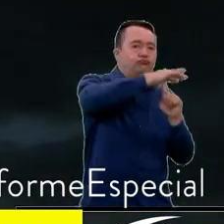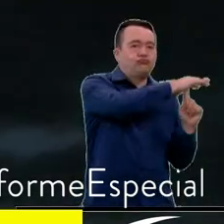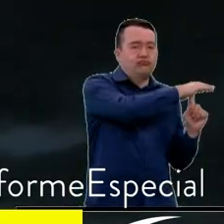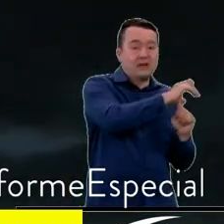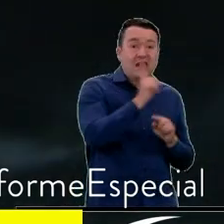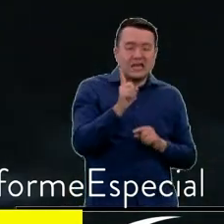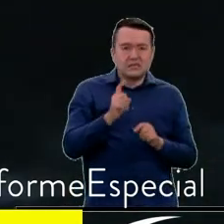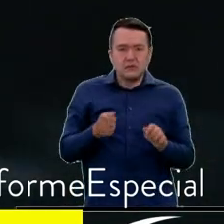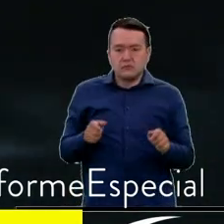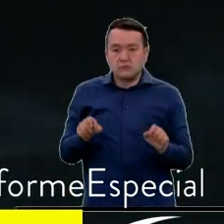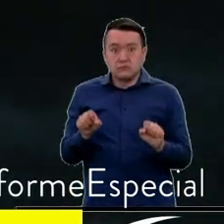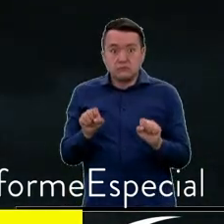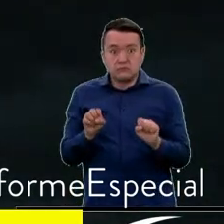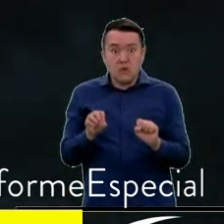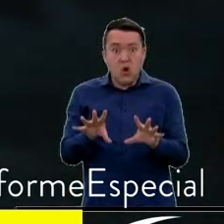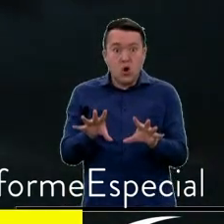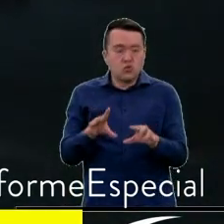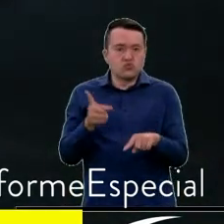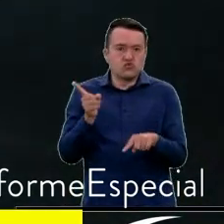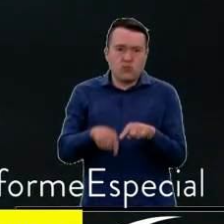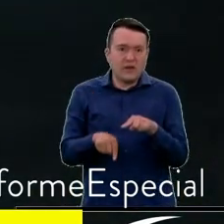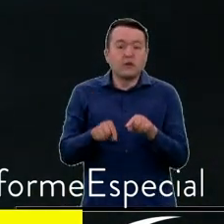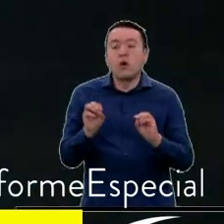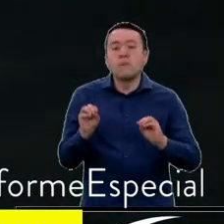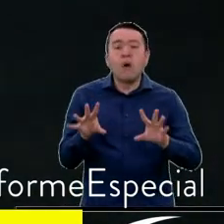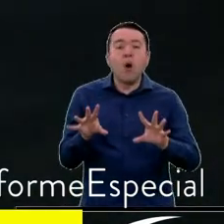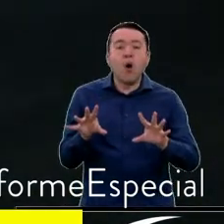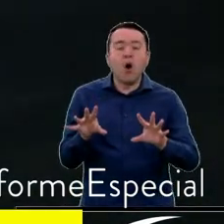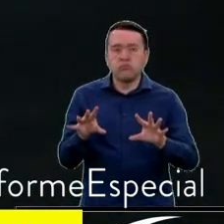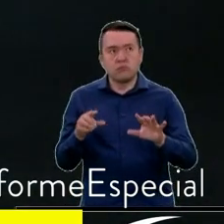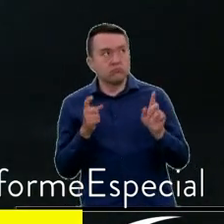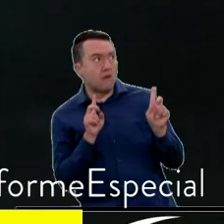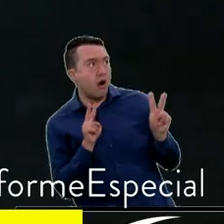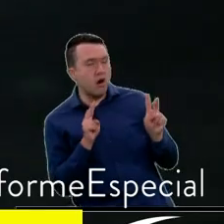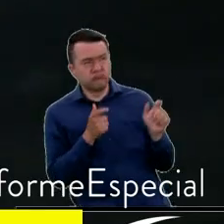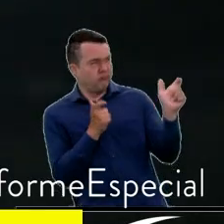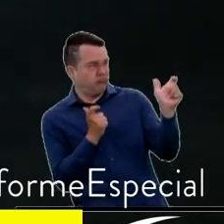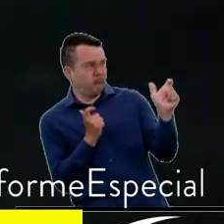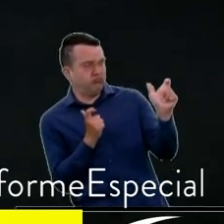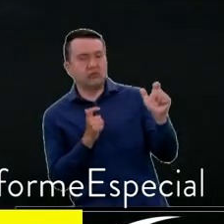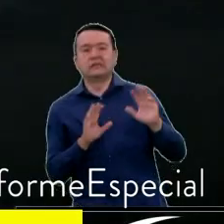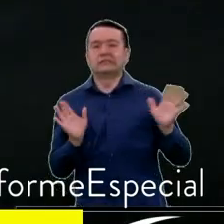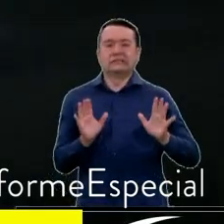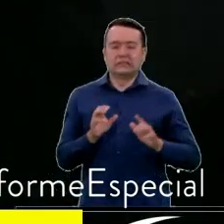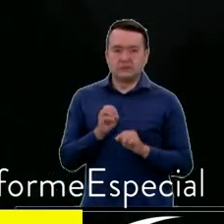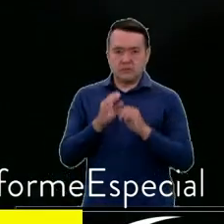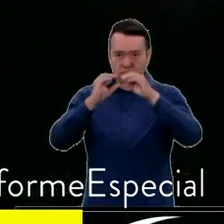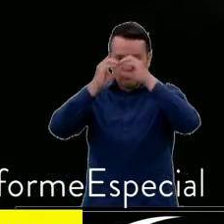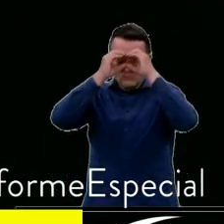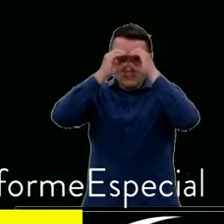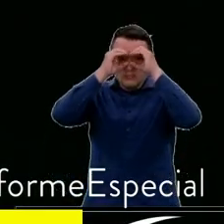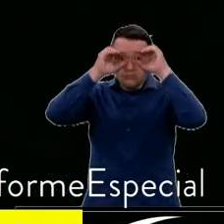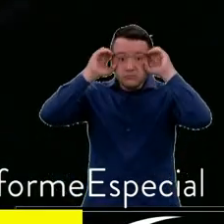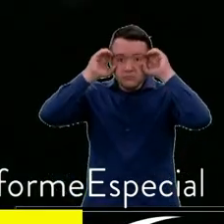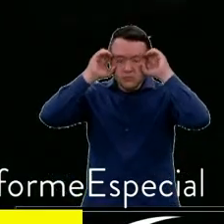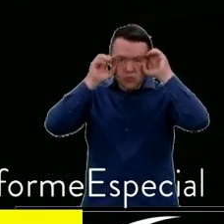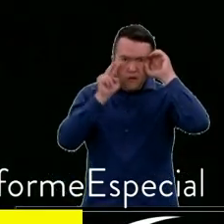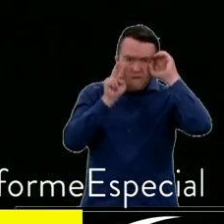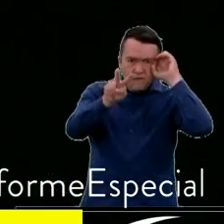puede prender las luces, puesto que nos convertiría en un blanco fácil para los grupos criminales. Los pilotos usan visores nocturnos para